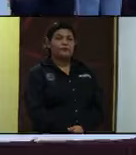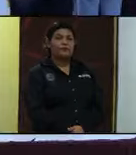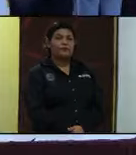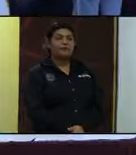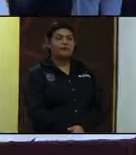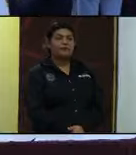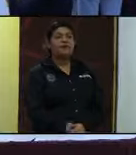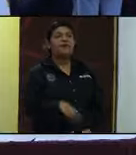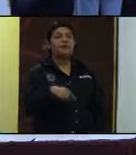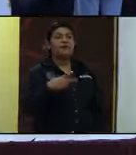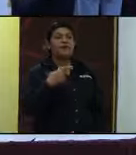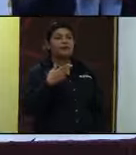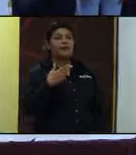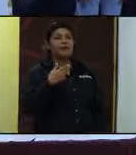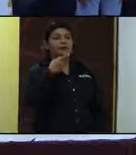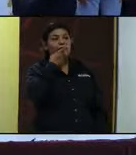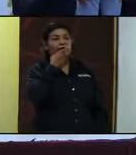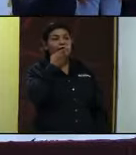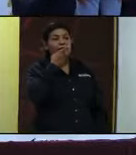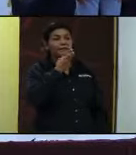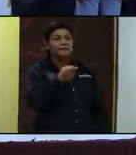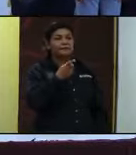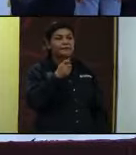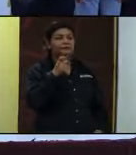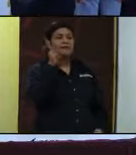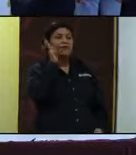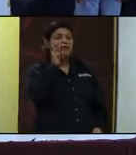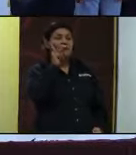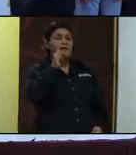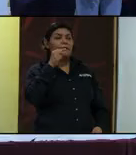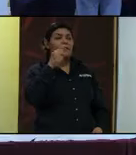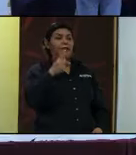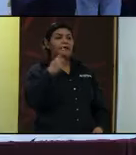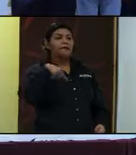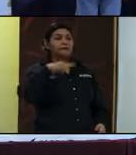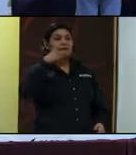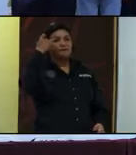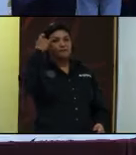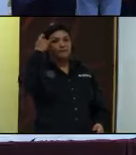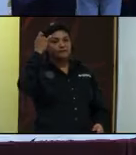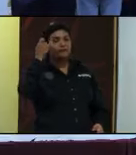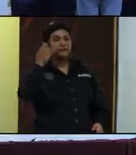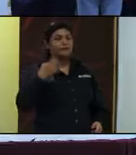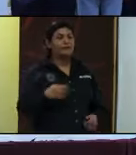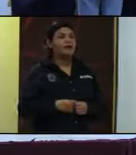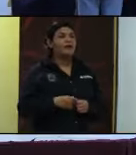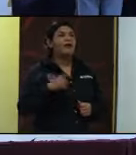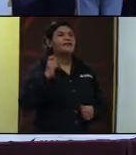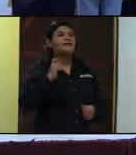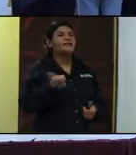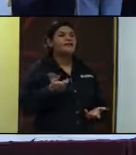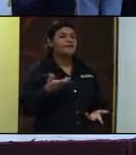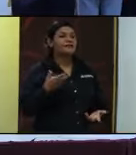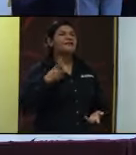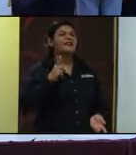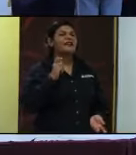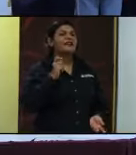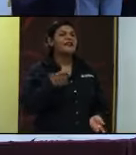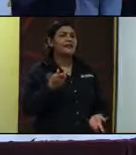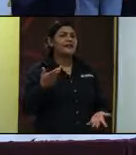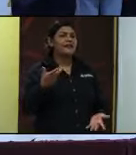Y también mencionar que participamos en una prueba que se llama pentatlón ideológica, o prueba pentaideológica, que esa consiste